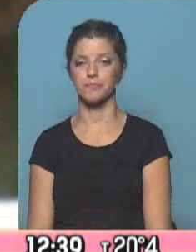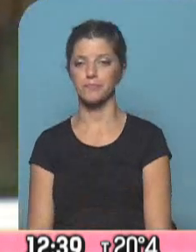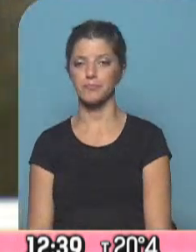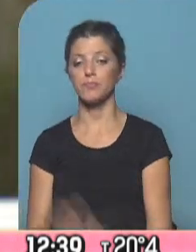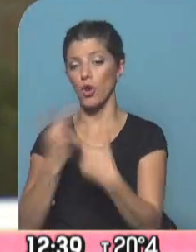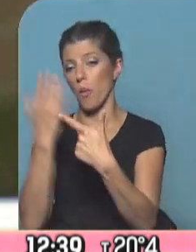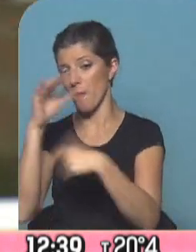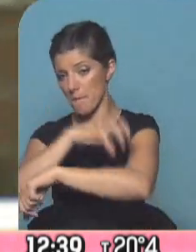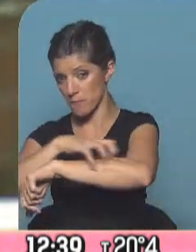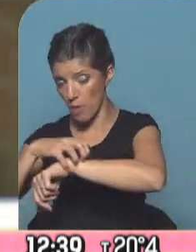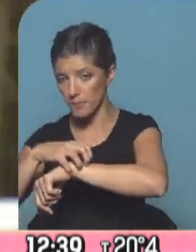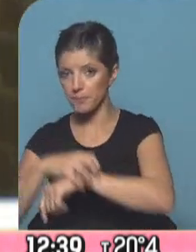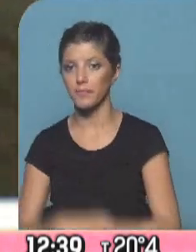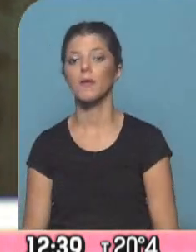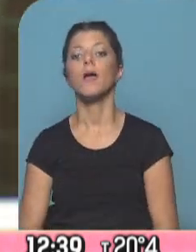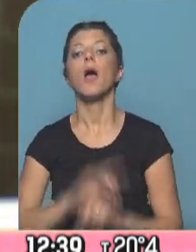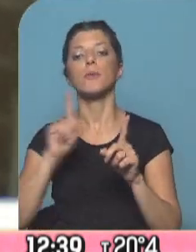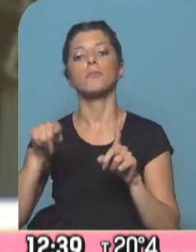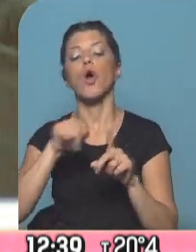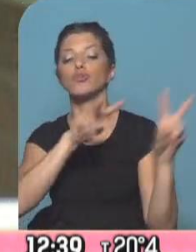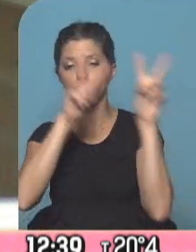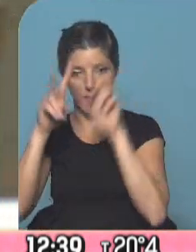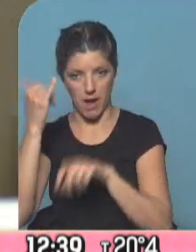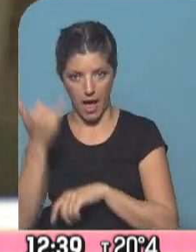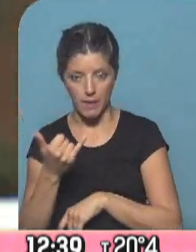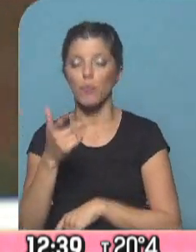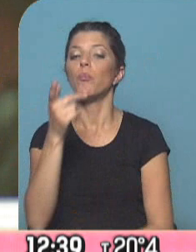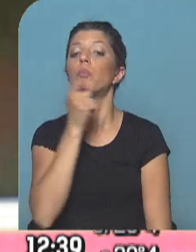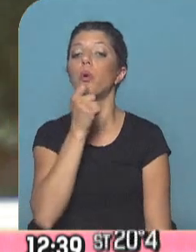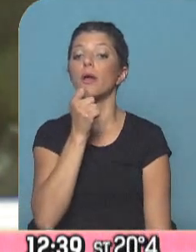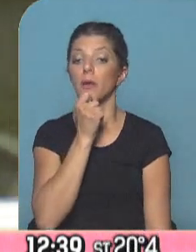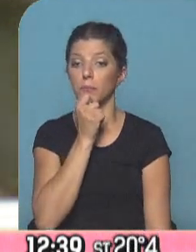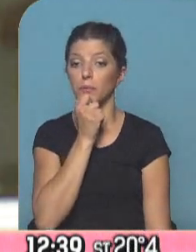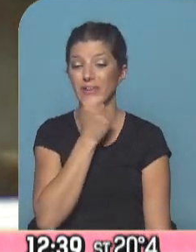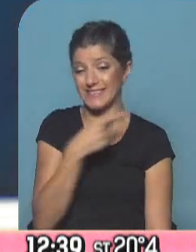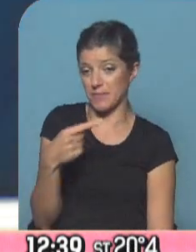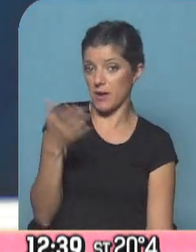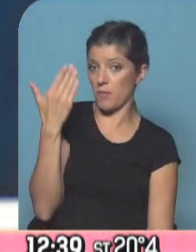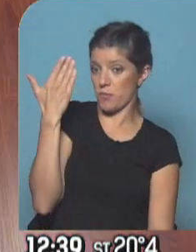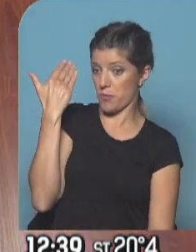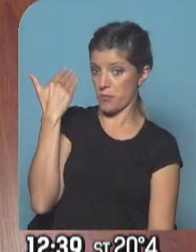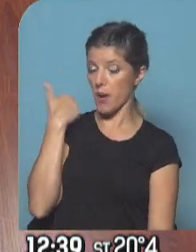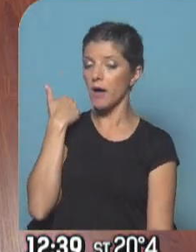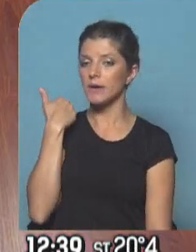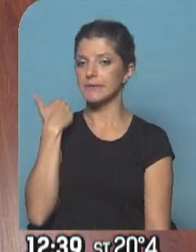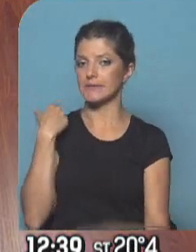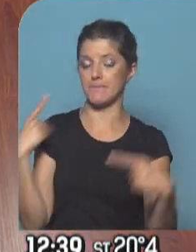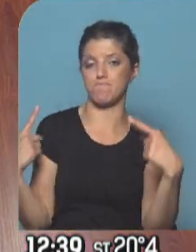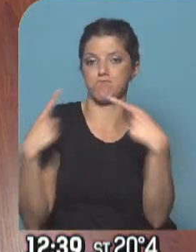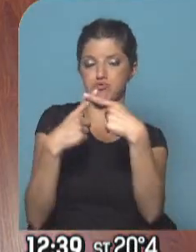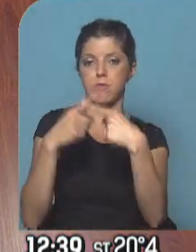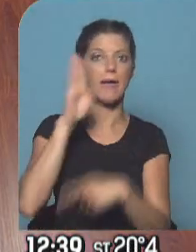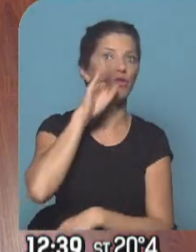Pero el mundo además tiene otros temas de los que estamos todos pendientes, como por ejemplo en estas últimas semanas la escalada de tensión entre